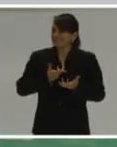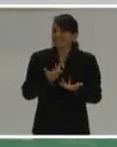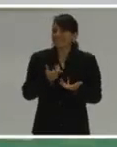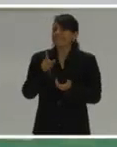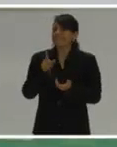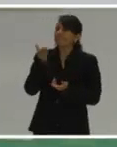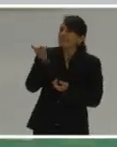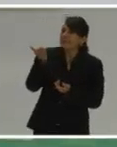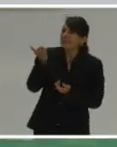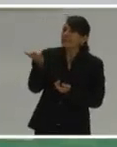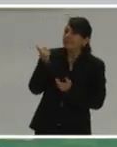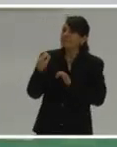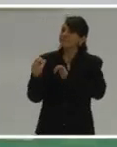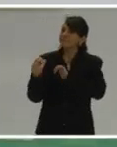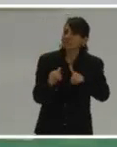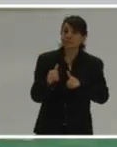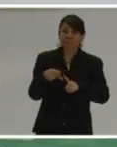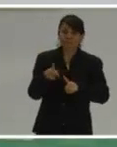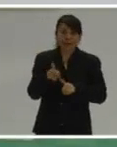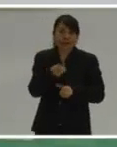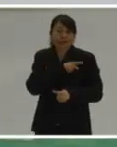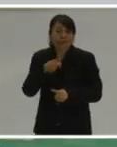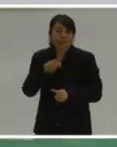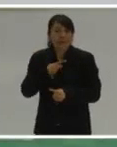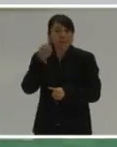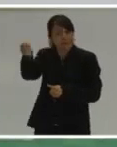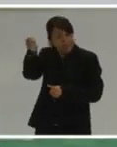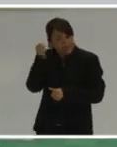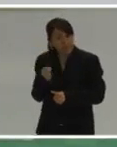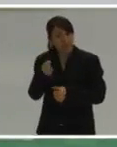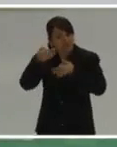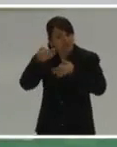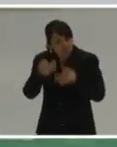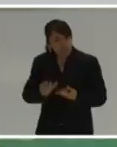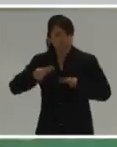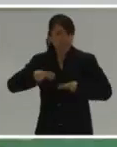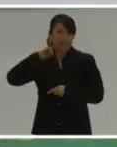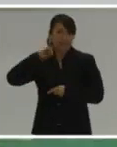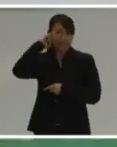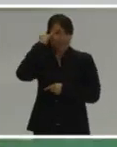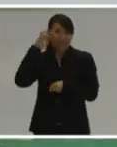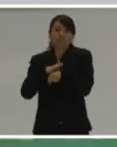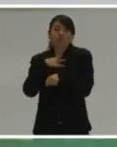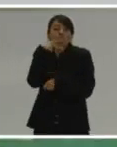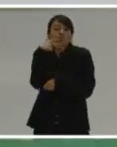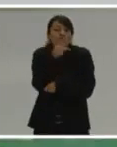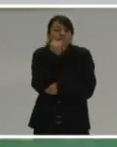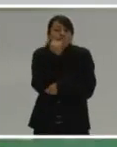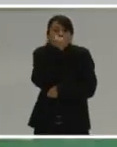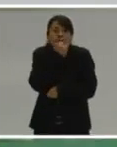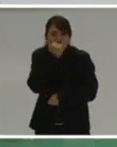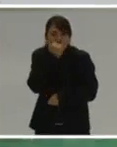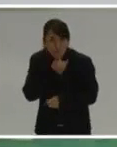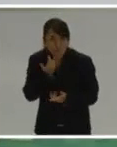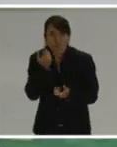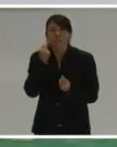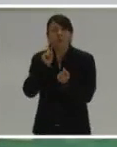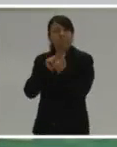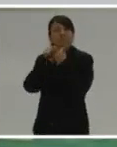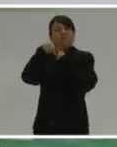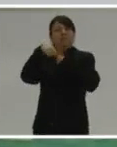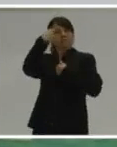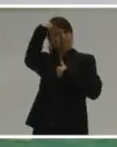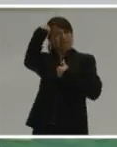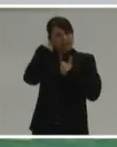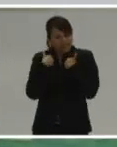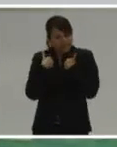profesionales indígenas en esto, por el idioma, por la cosmovisión, porque se hace necesario, de que los spots, todo